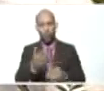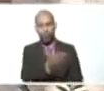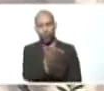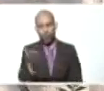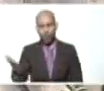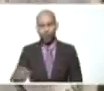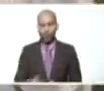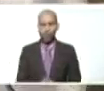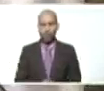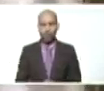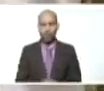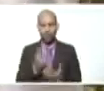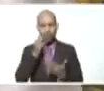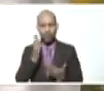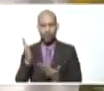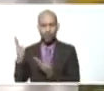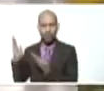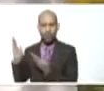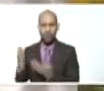ustedes.